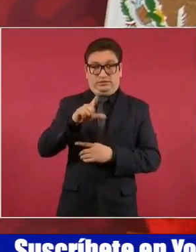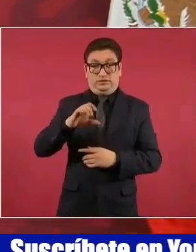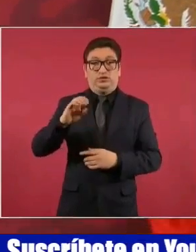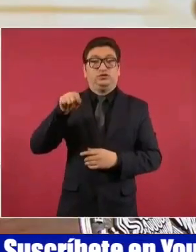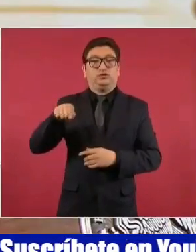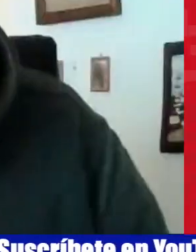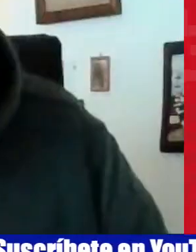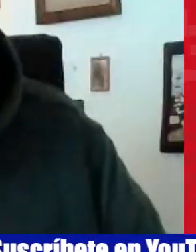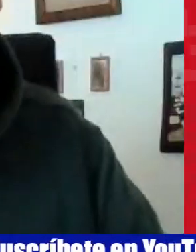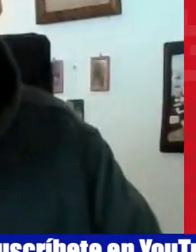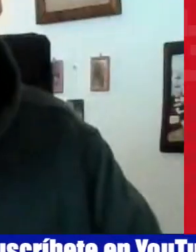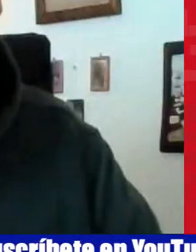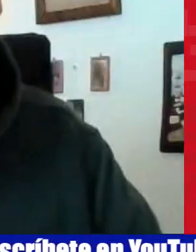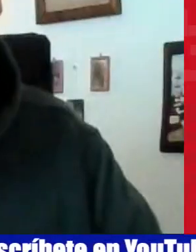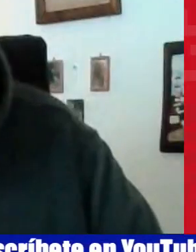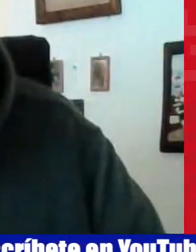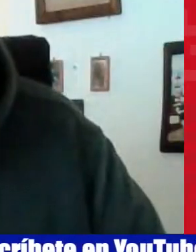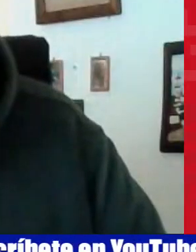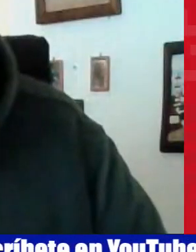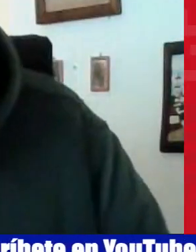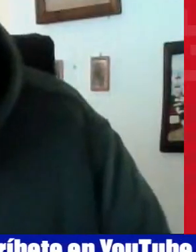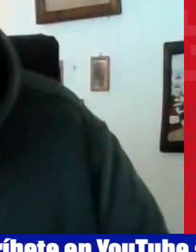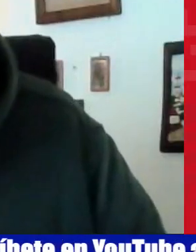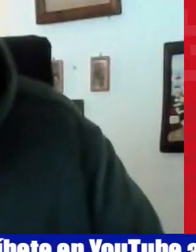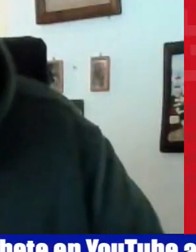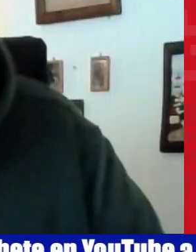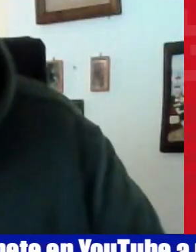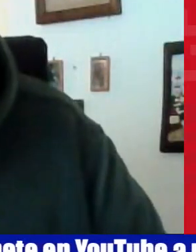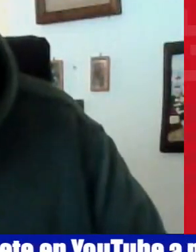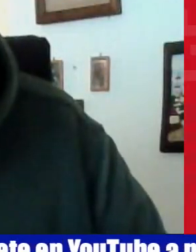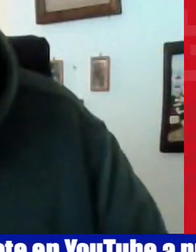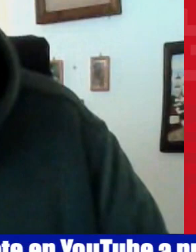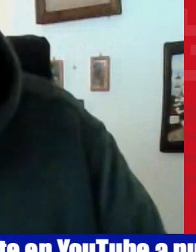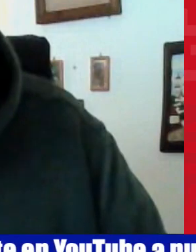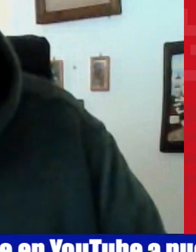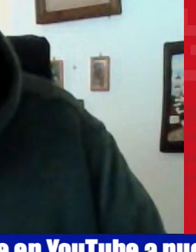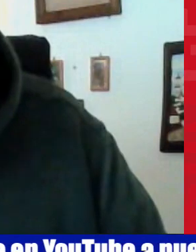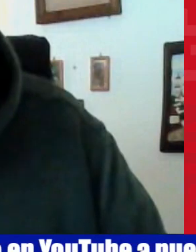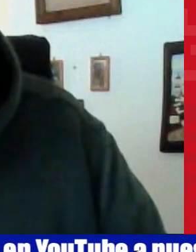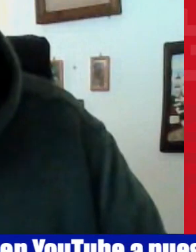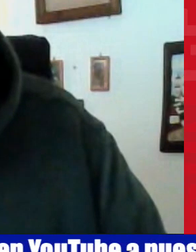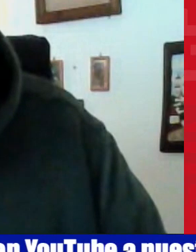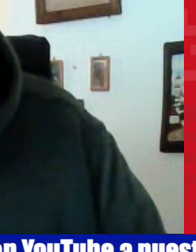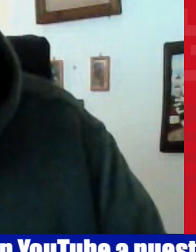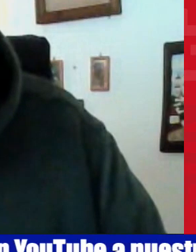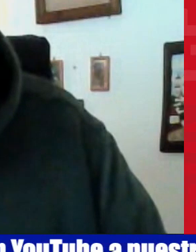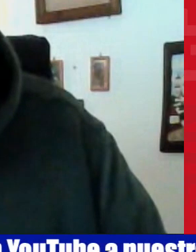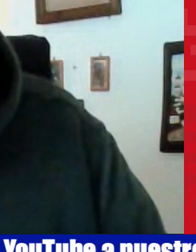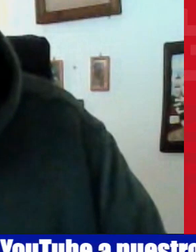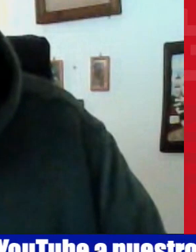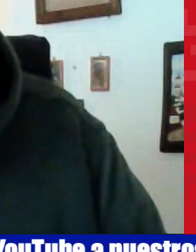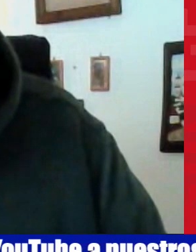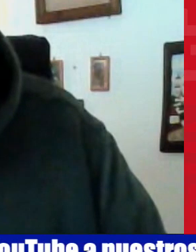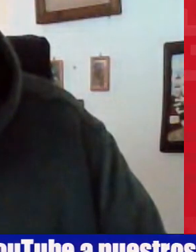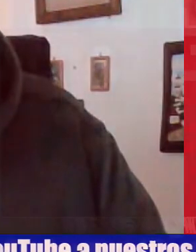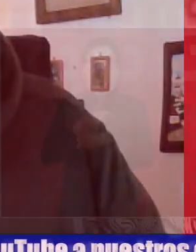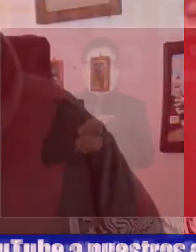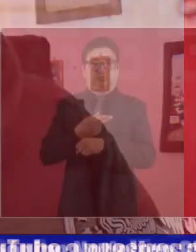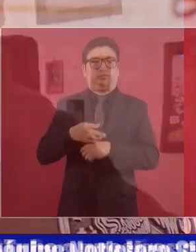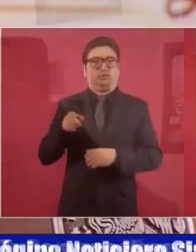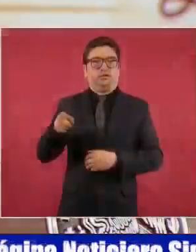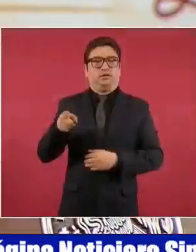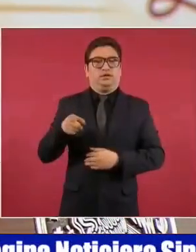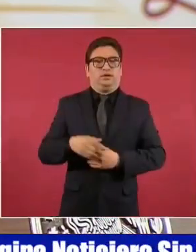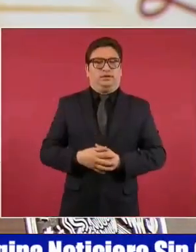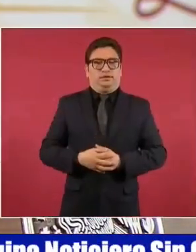preciso para llevar adelante esta discusión, porque el gobierno del presidente López Obrador ha logrado